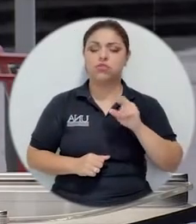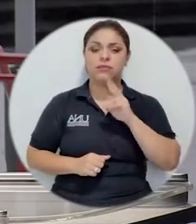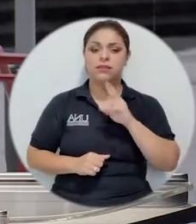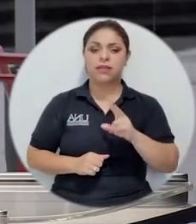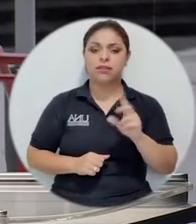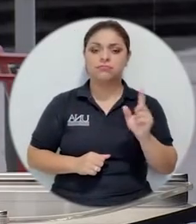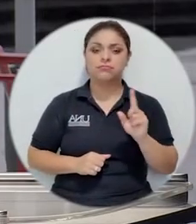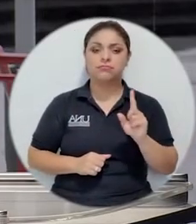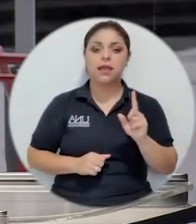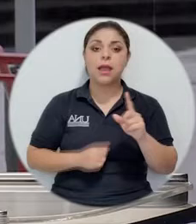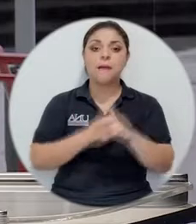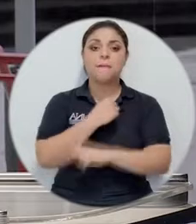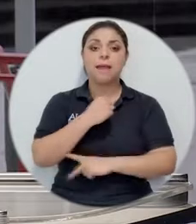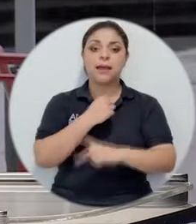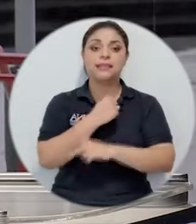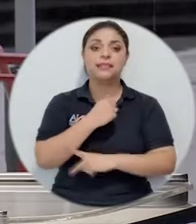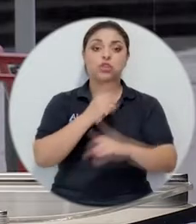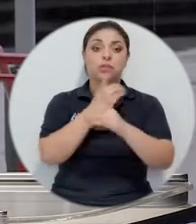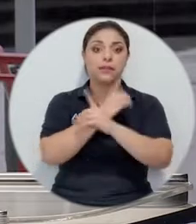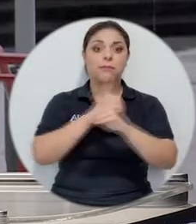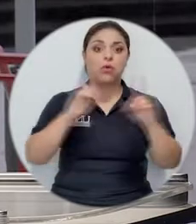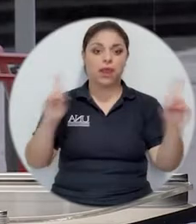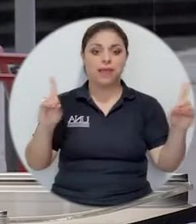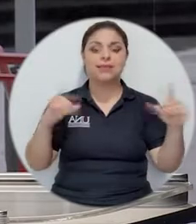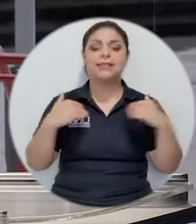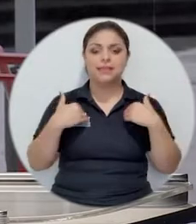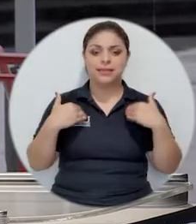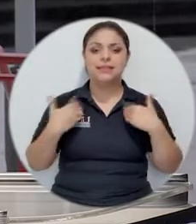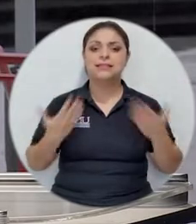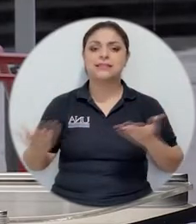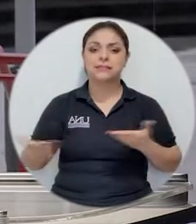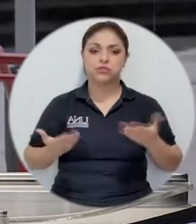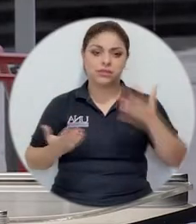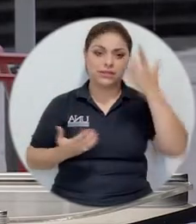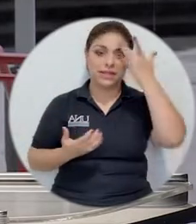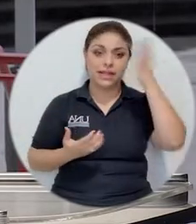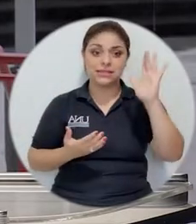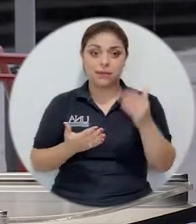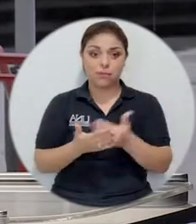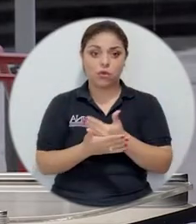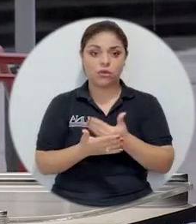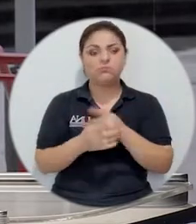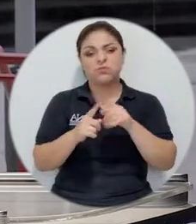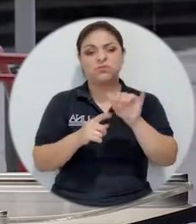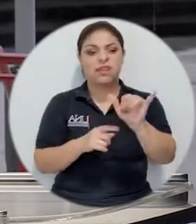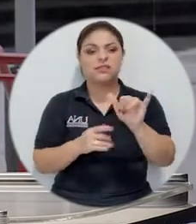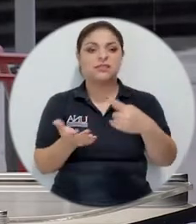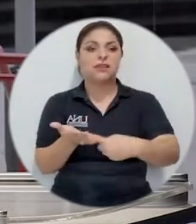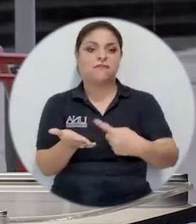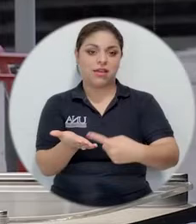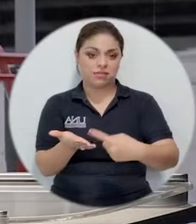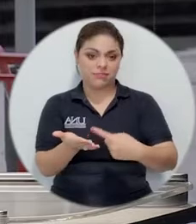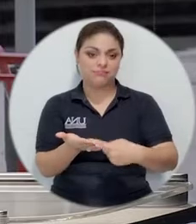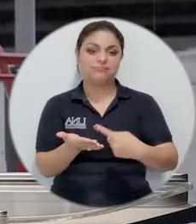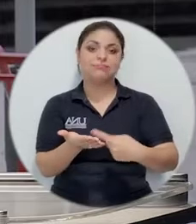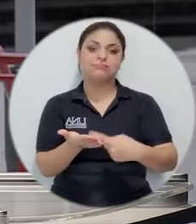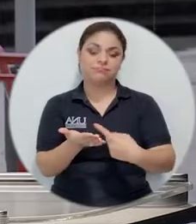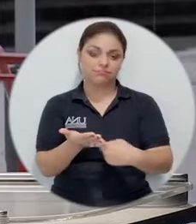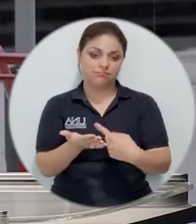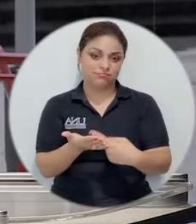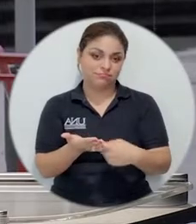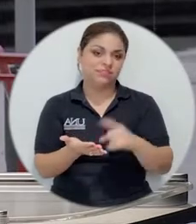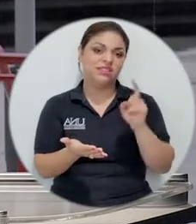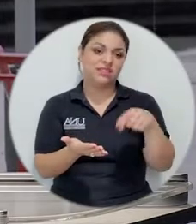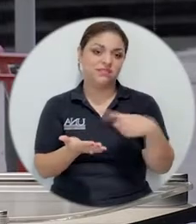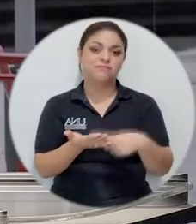altos niveles de democracia tienen servicios de inteligencia muy modernos, pero es un debate que debe estar sobre la mesa,